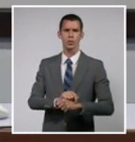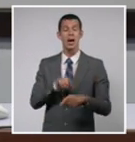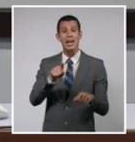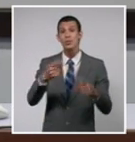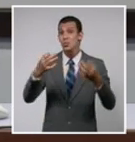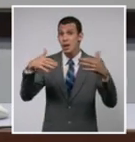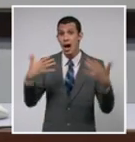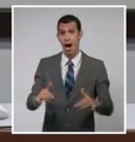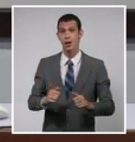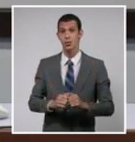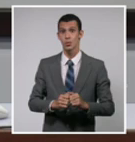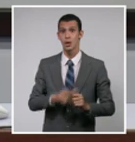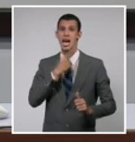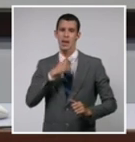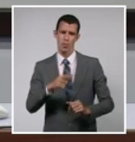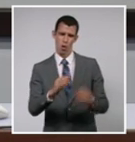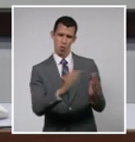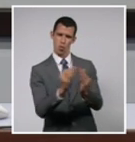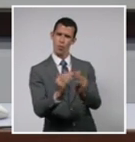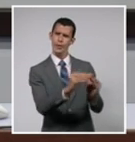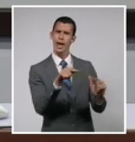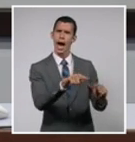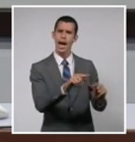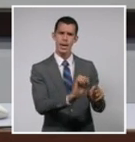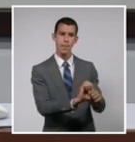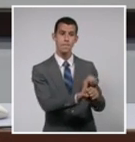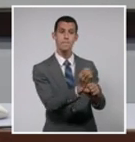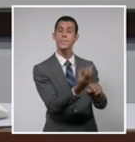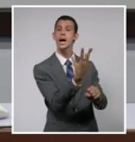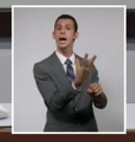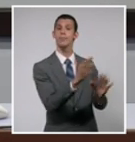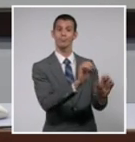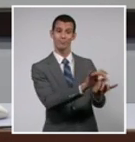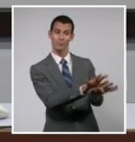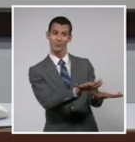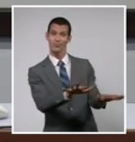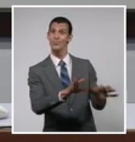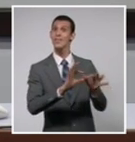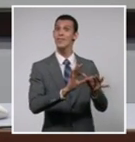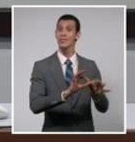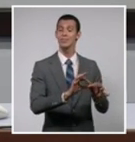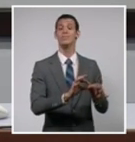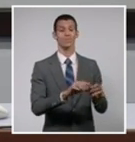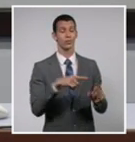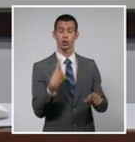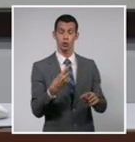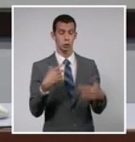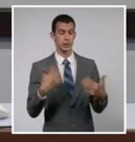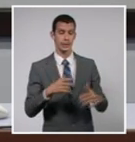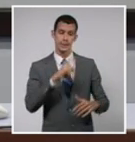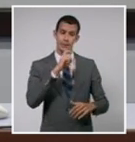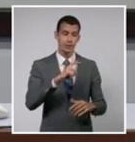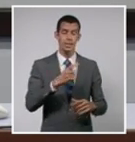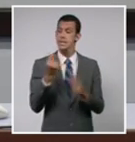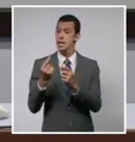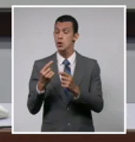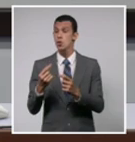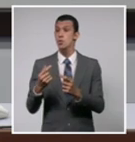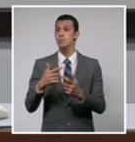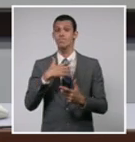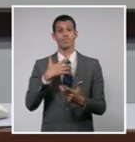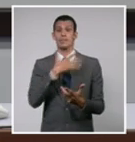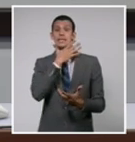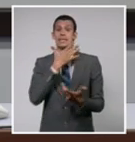Detener las actividades de la economía nos cuesta también, porque en las actividades de la economía, y sobre todo en las productivas, es donde están los niveles de